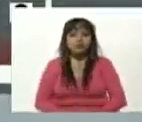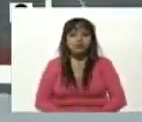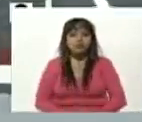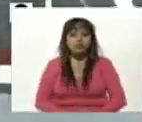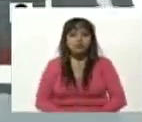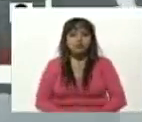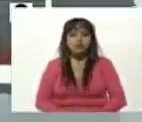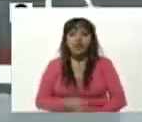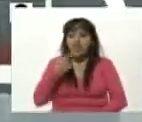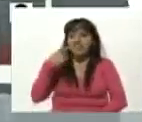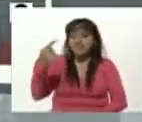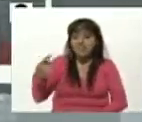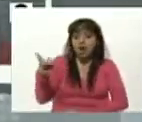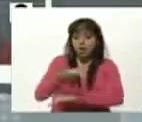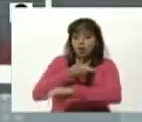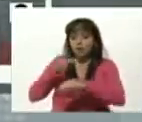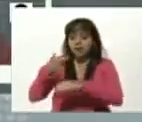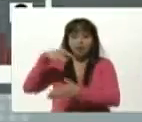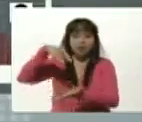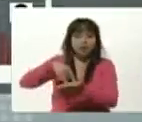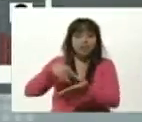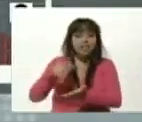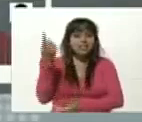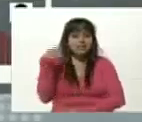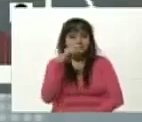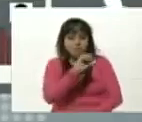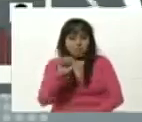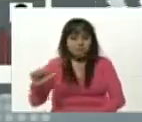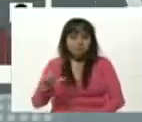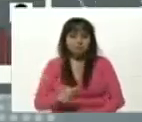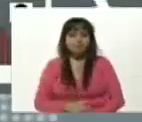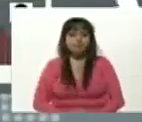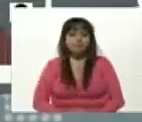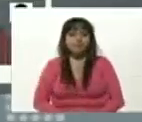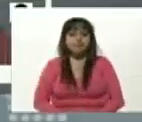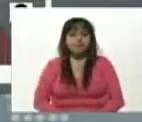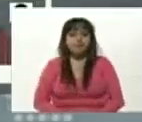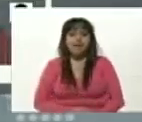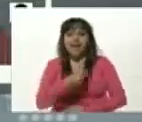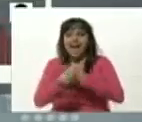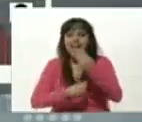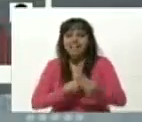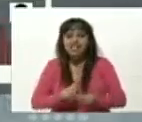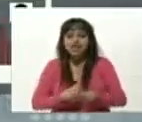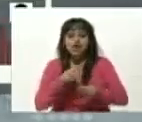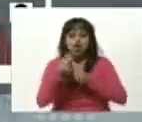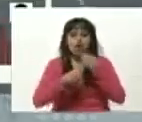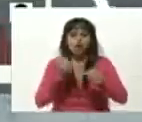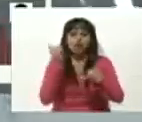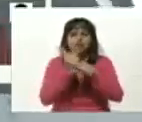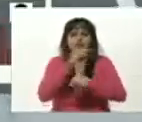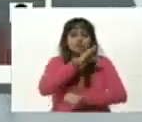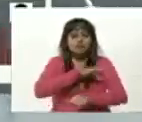Es lo que decía Lacaba la semana pasada. Estamos haciendo ahora la cartografía social.